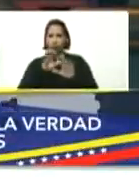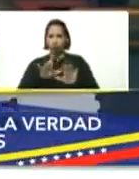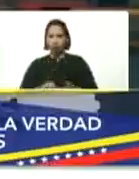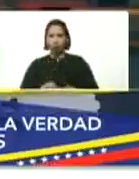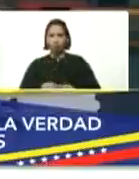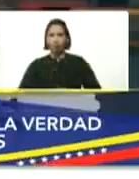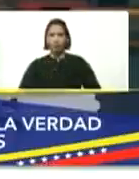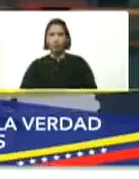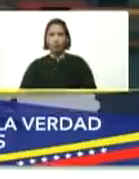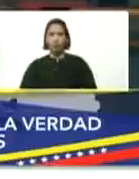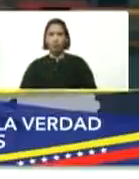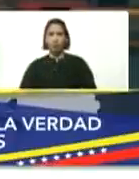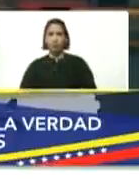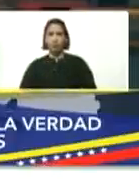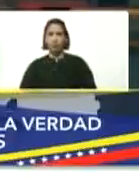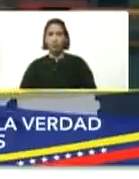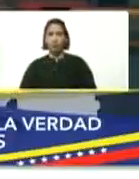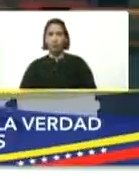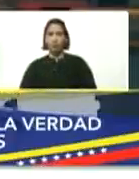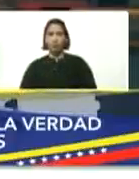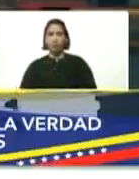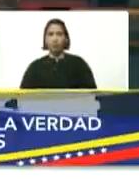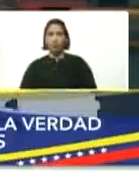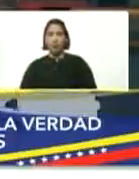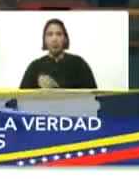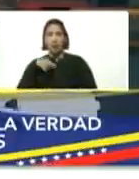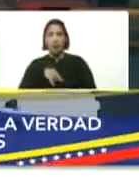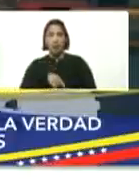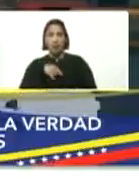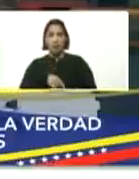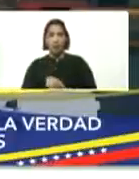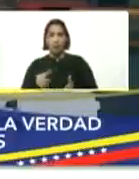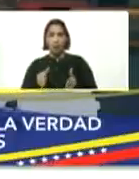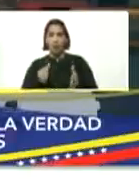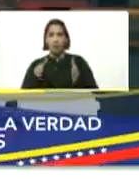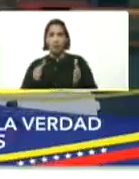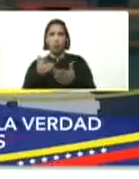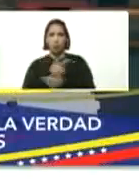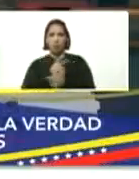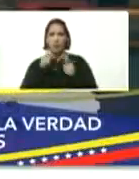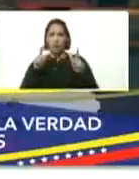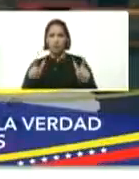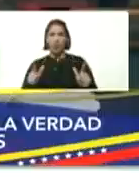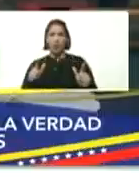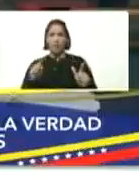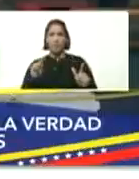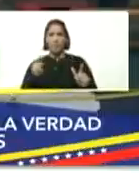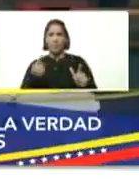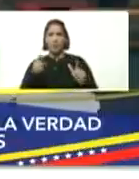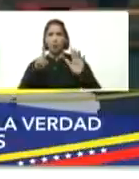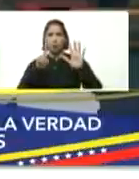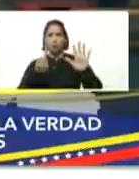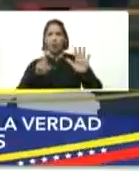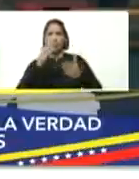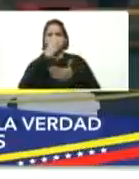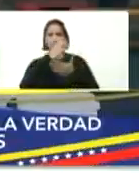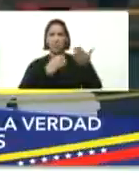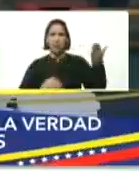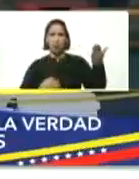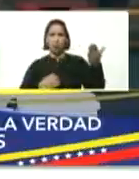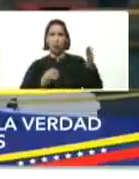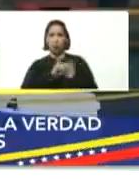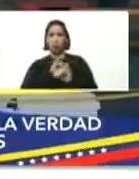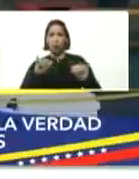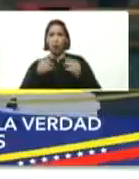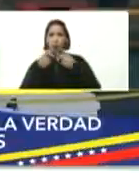Se trata de la serie Carabobo, Caminos de Libertad, sus primeros 6 capítulos, que se